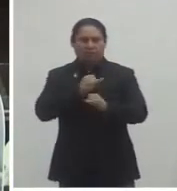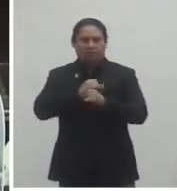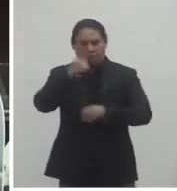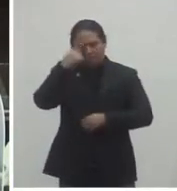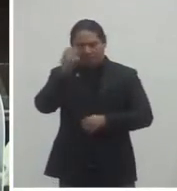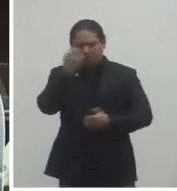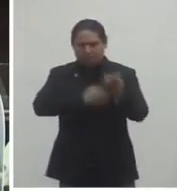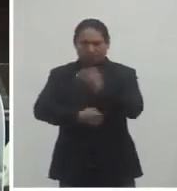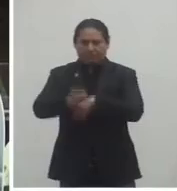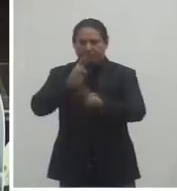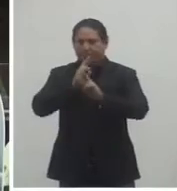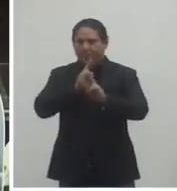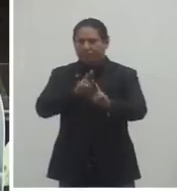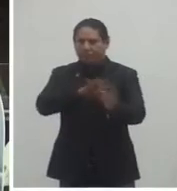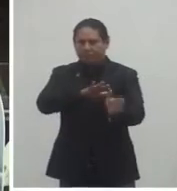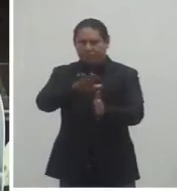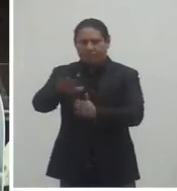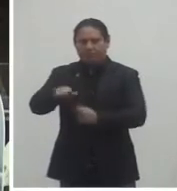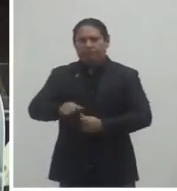su estudio y dictamen.